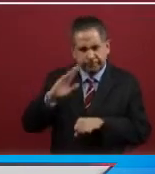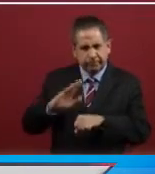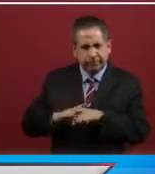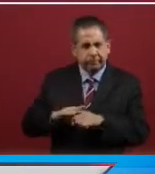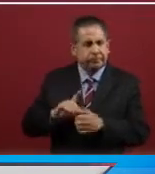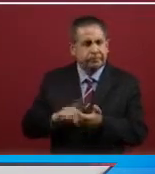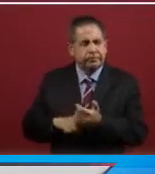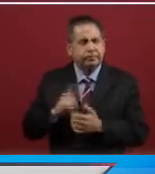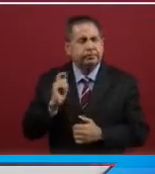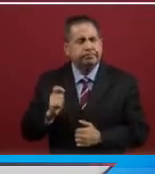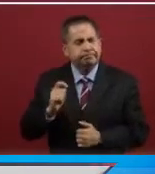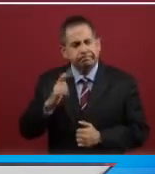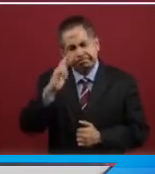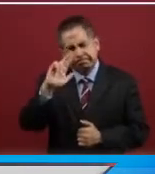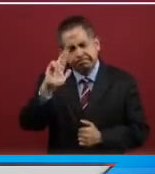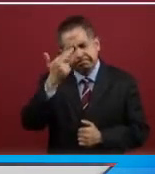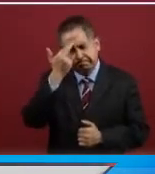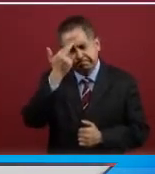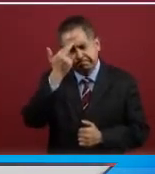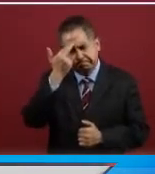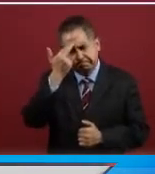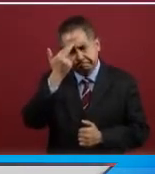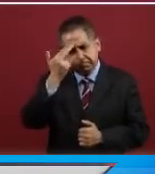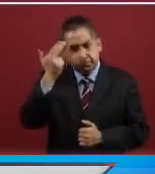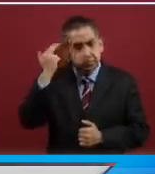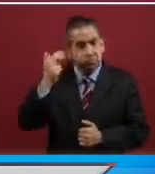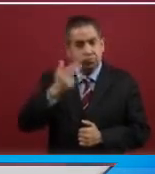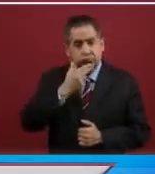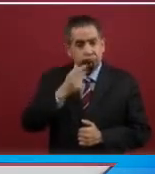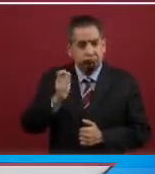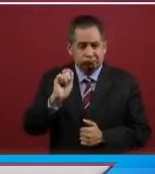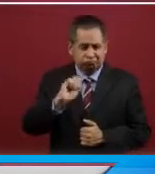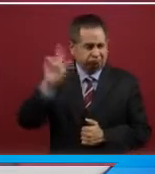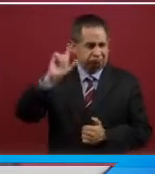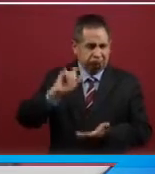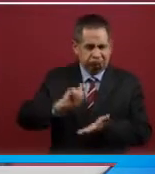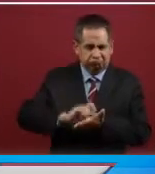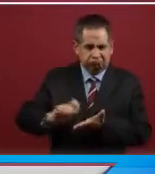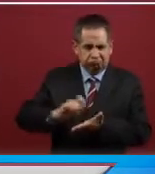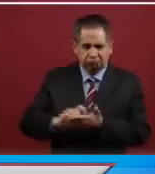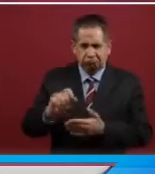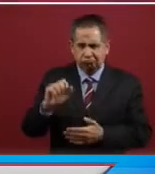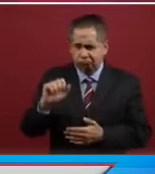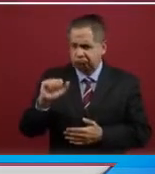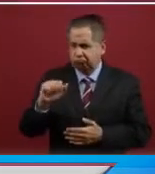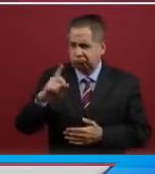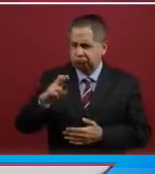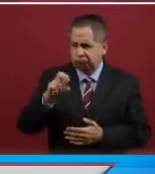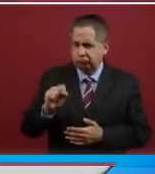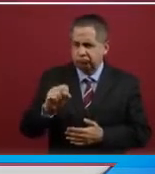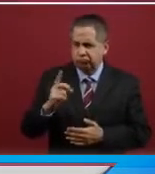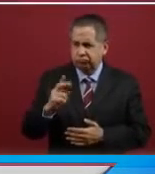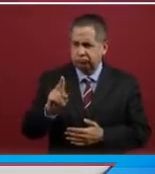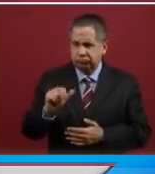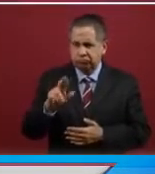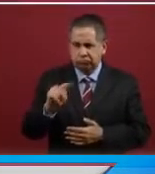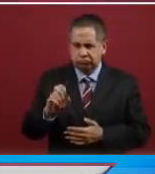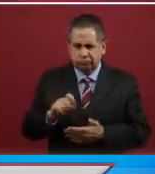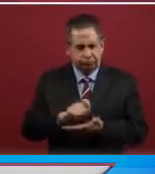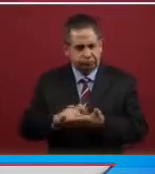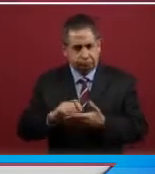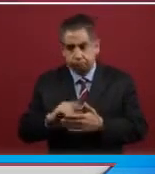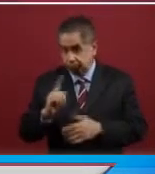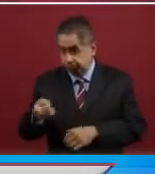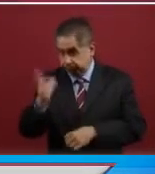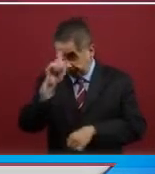presidente Andrés Manuel López Obrador afirma su tolerancia y respetos a estos casos, mantener el Estado laico pero tolerante. Su opinión es que debe de evitar que